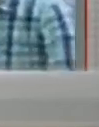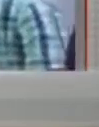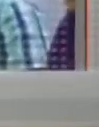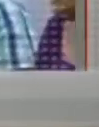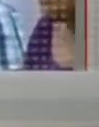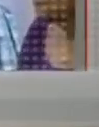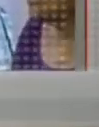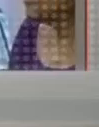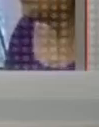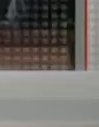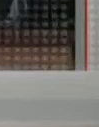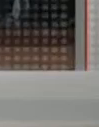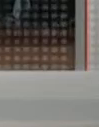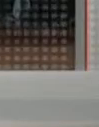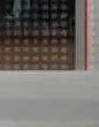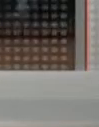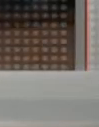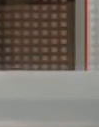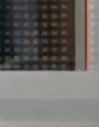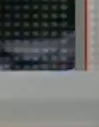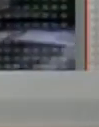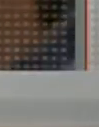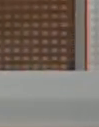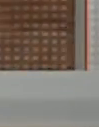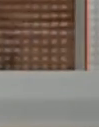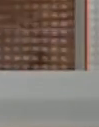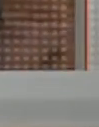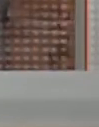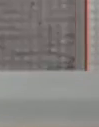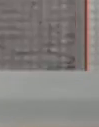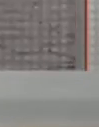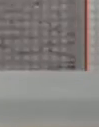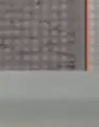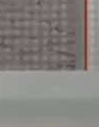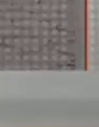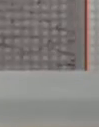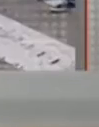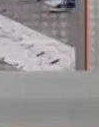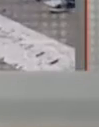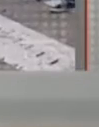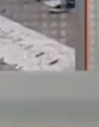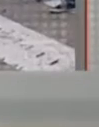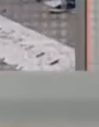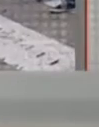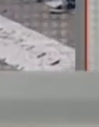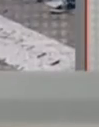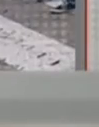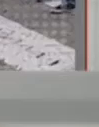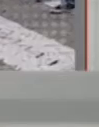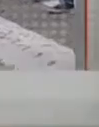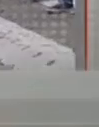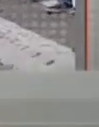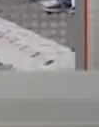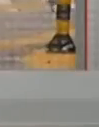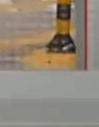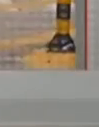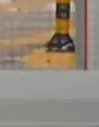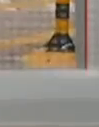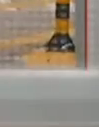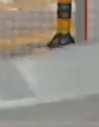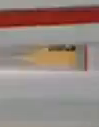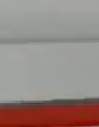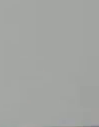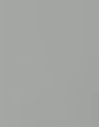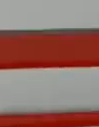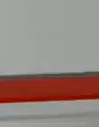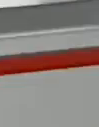Más movilizaciones contra el Código Penal, caravanas, marchas y misas organiza el Comité Interinstitucional durante el fin de semana.